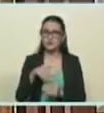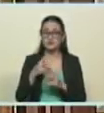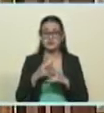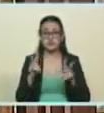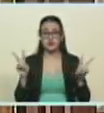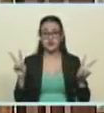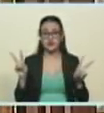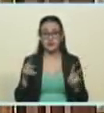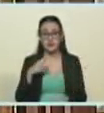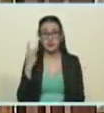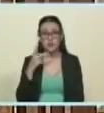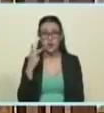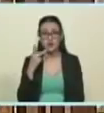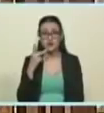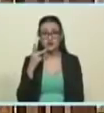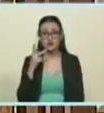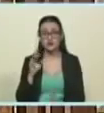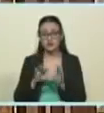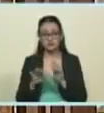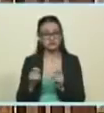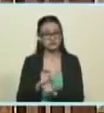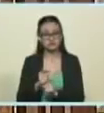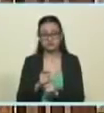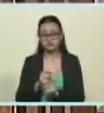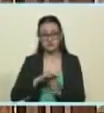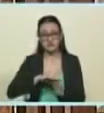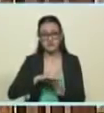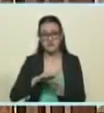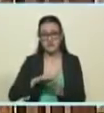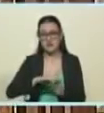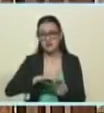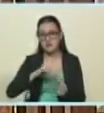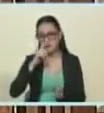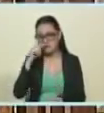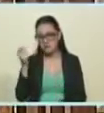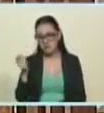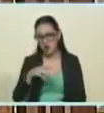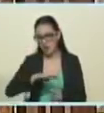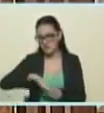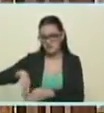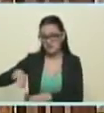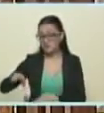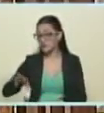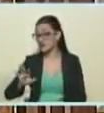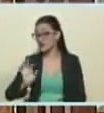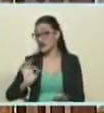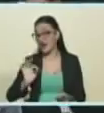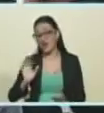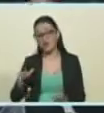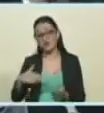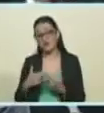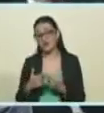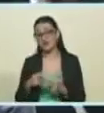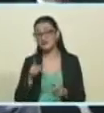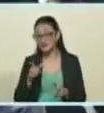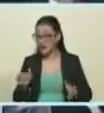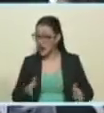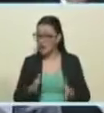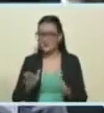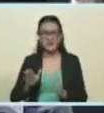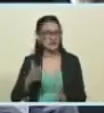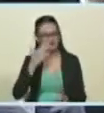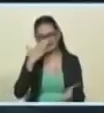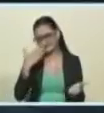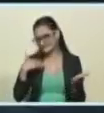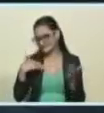pacífico, político y constituyente, no nos apartará nada ni nadie. Seguiremos por este camino, sean los